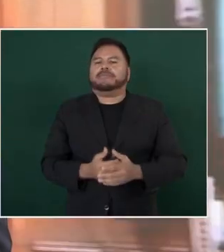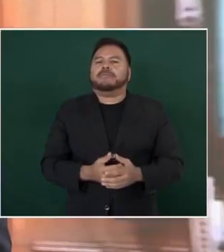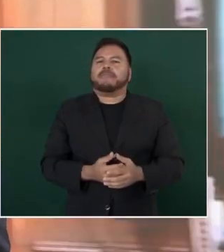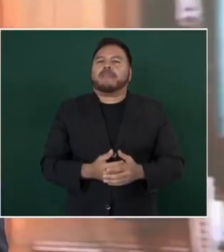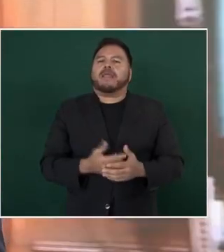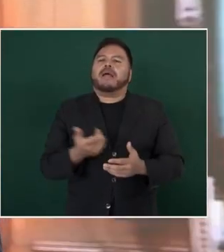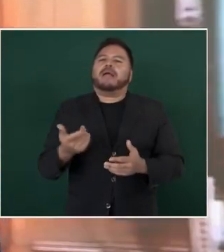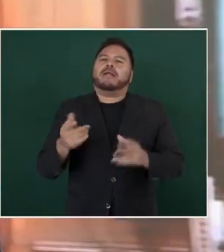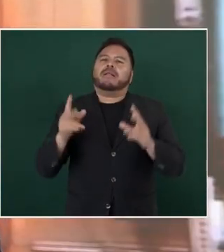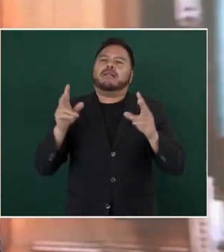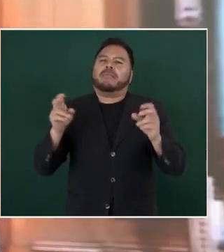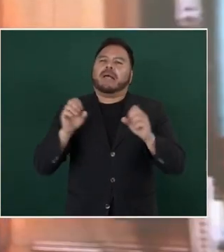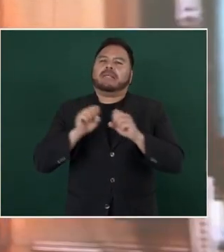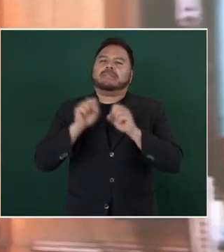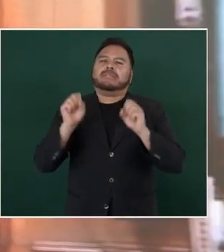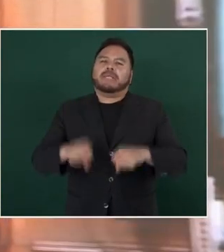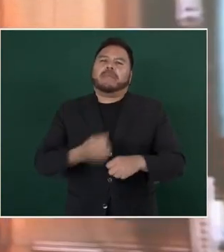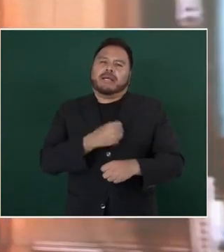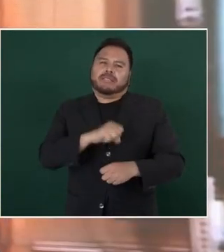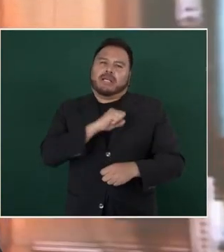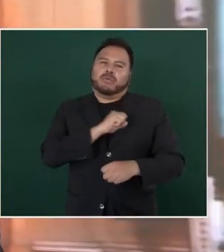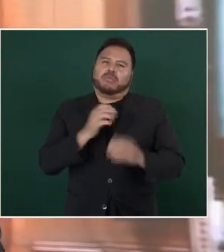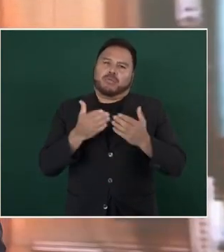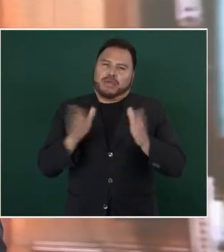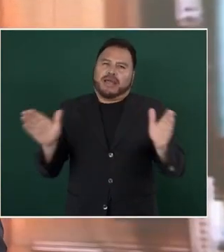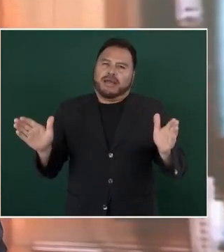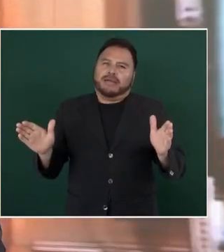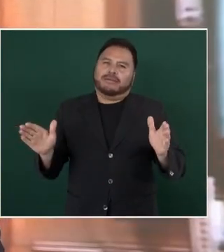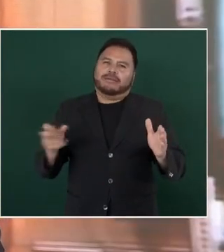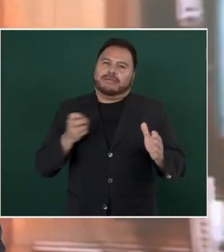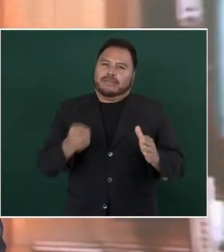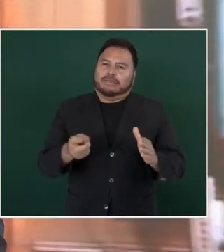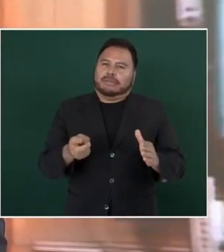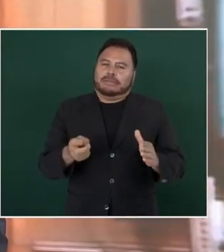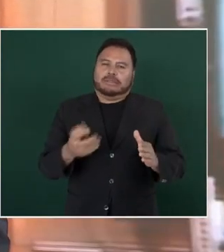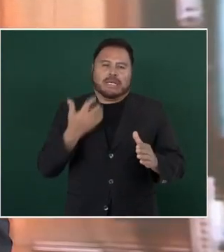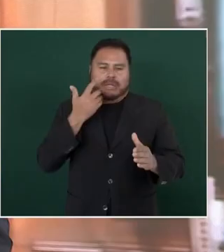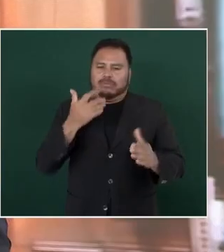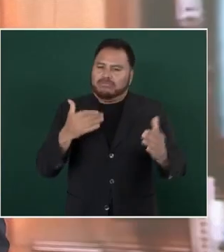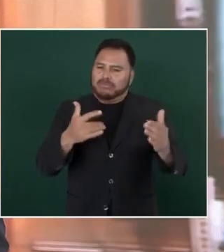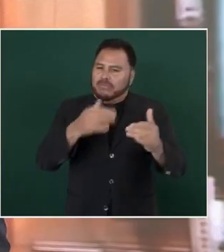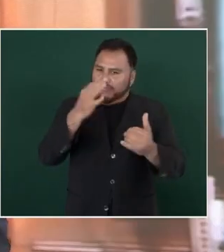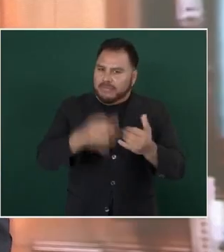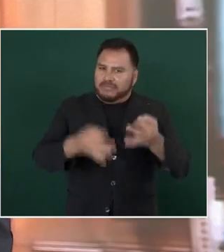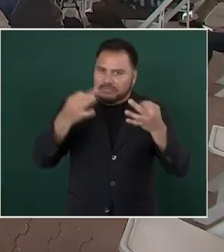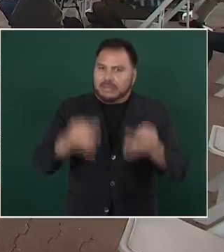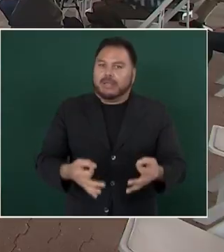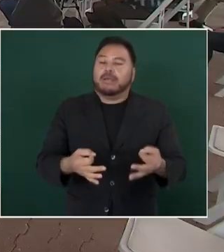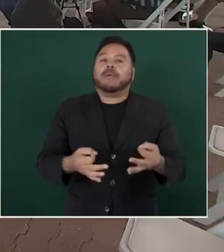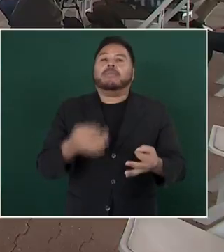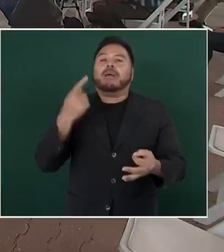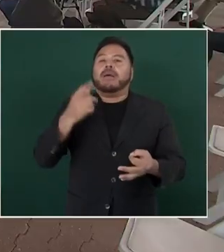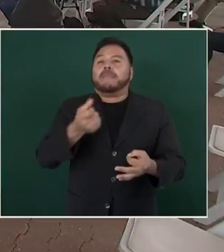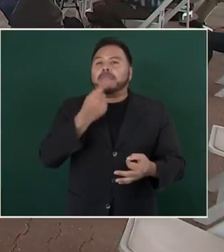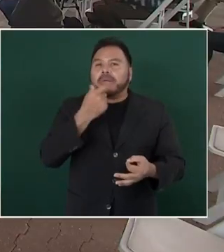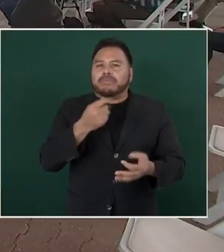con el sistema de salud pública, que no falten las